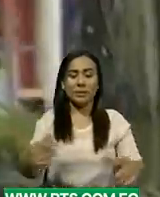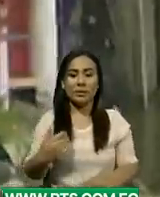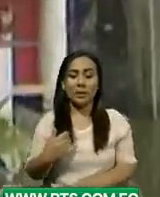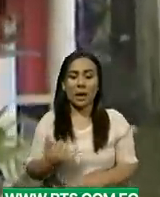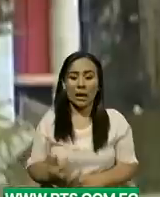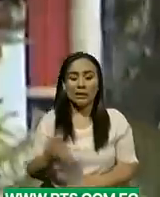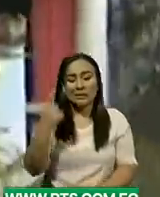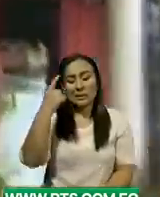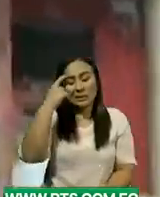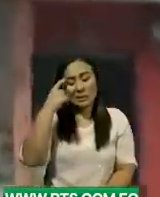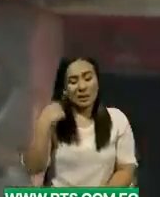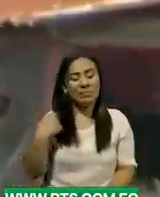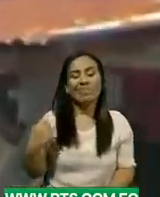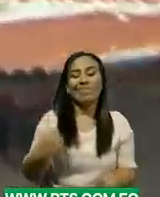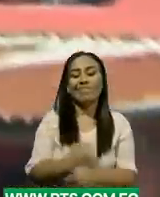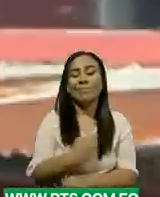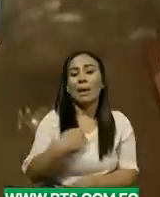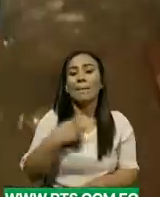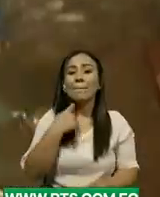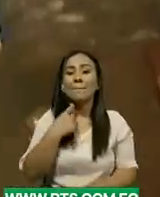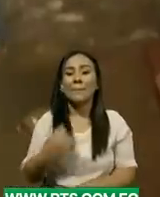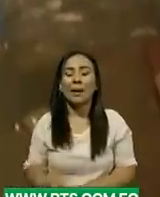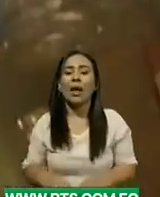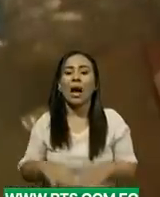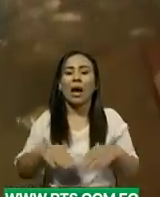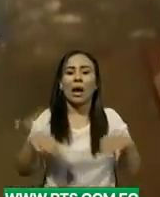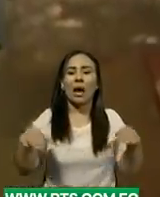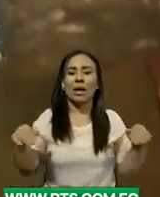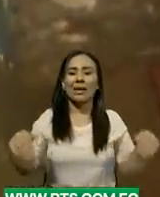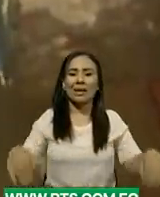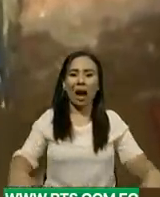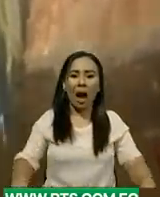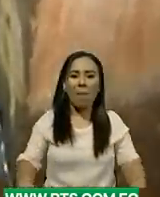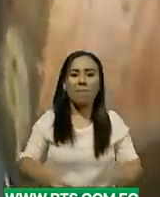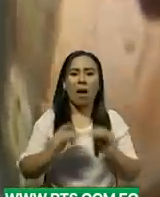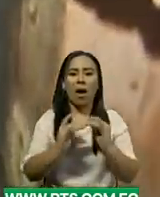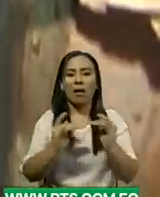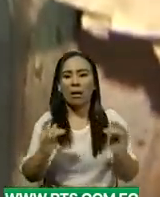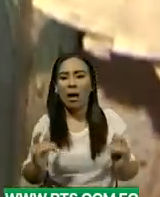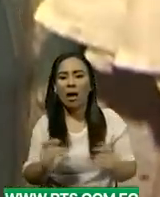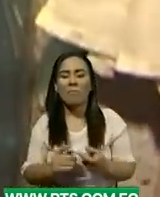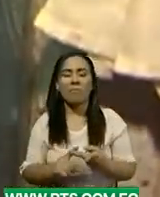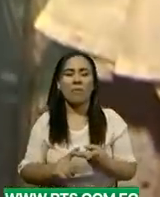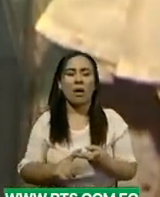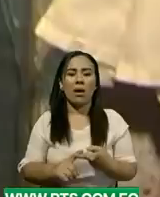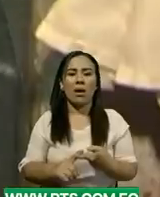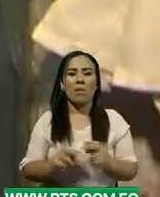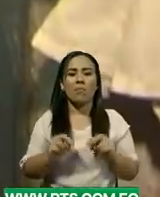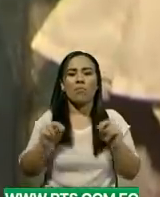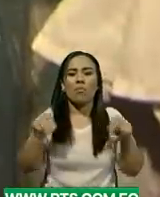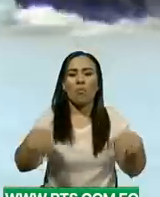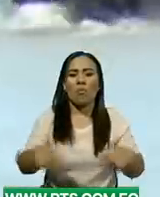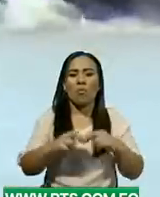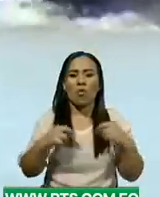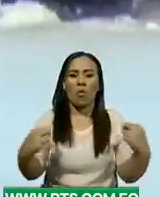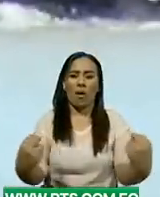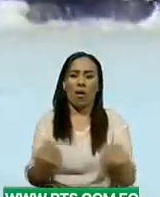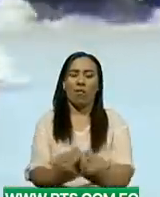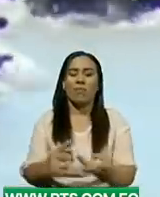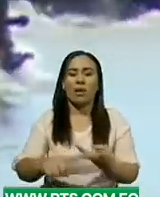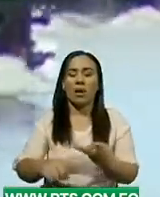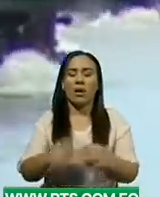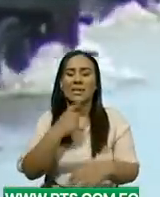también afectadas. Electrodomésticos, camas, muebles, todo se pierde. Ya tenemos